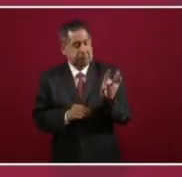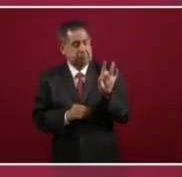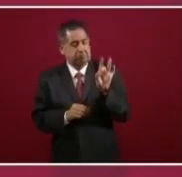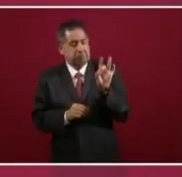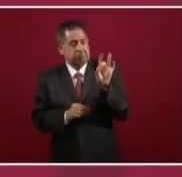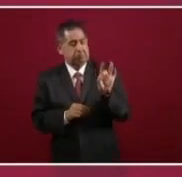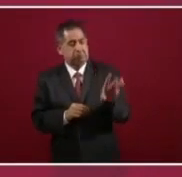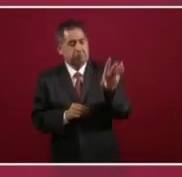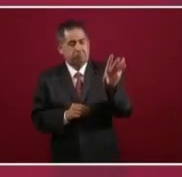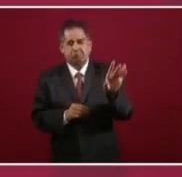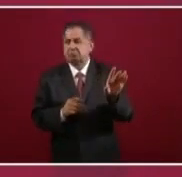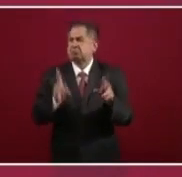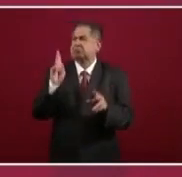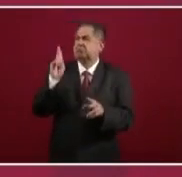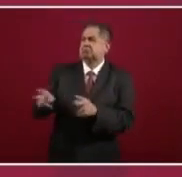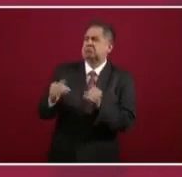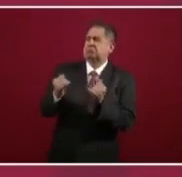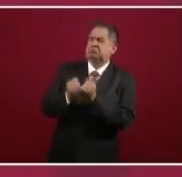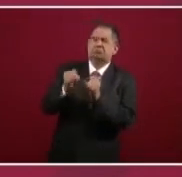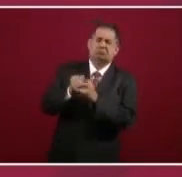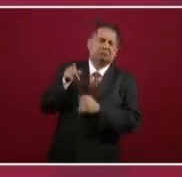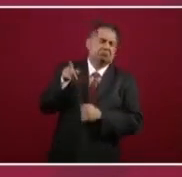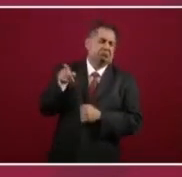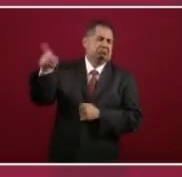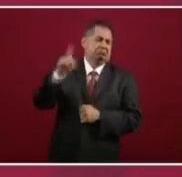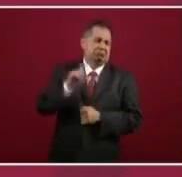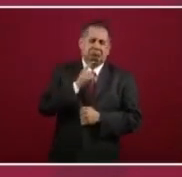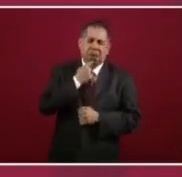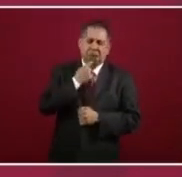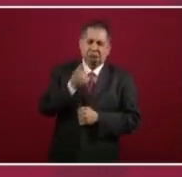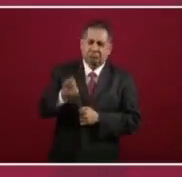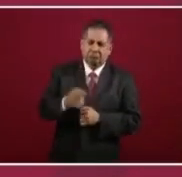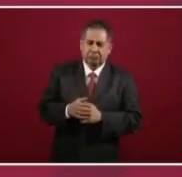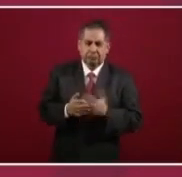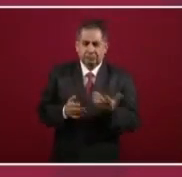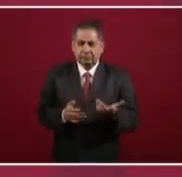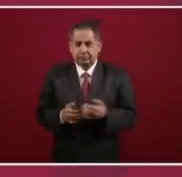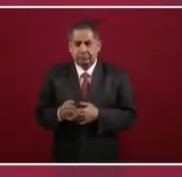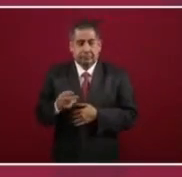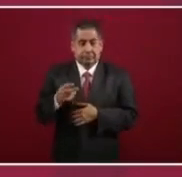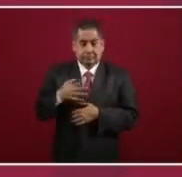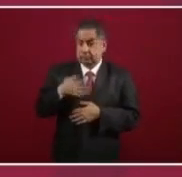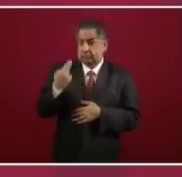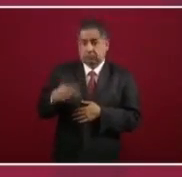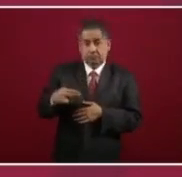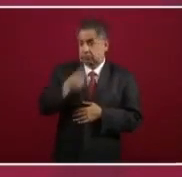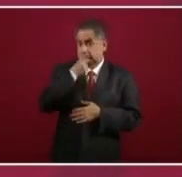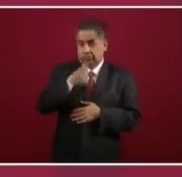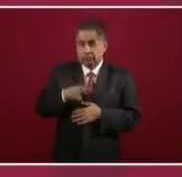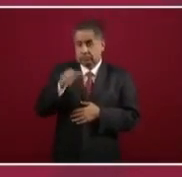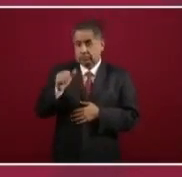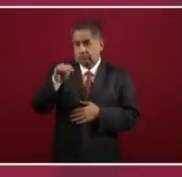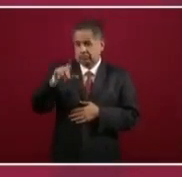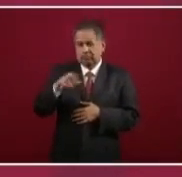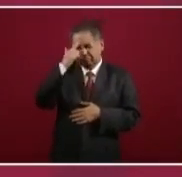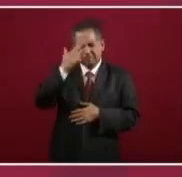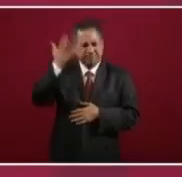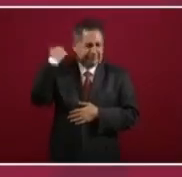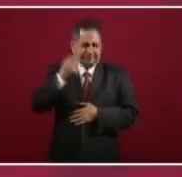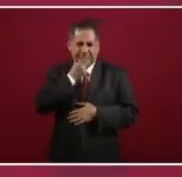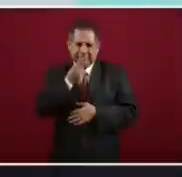platero es así va a quedar no me llamo por mi nombre es sino como me decían antes